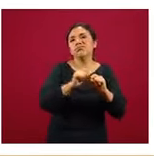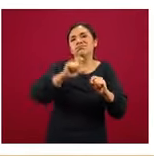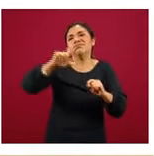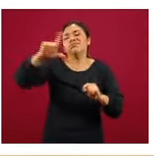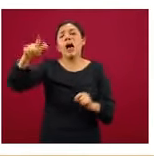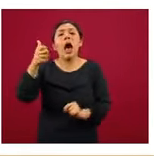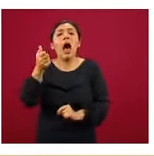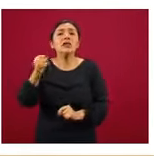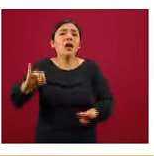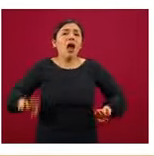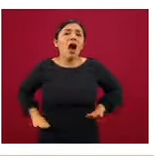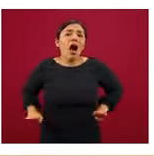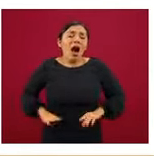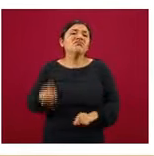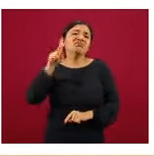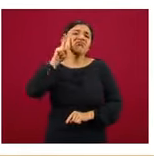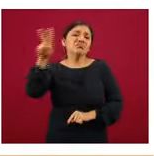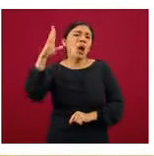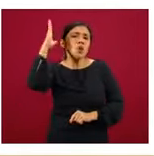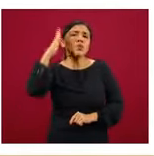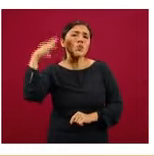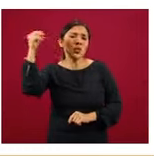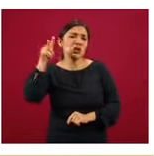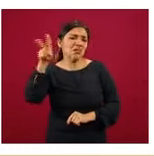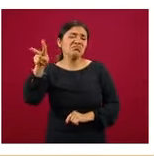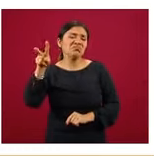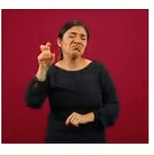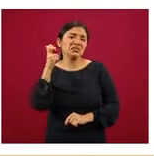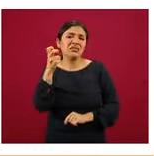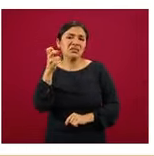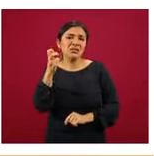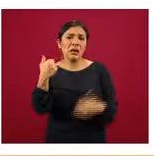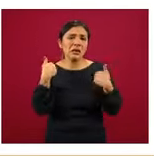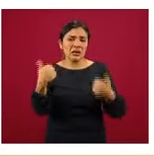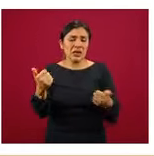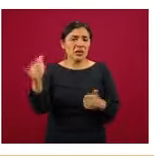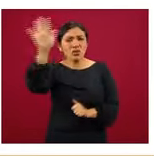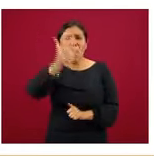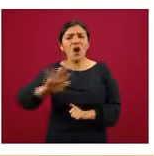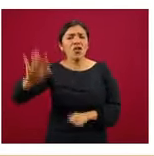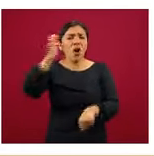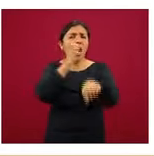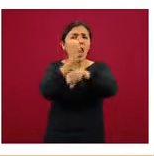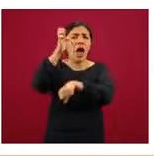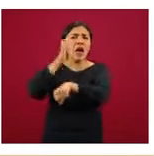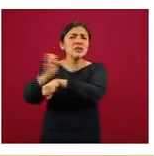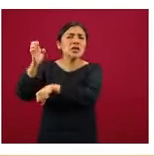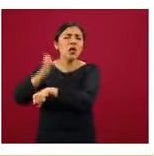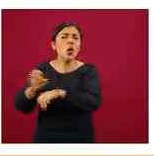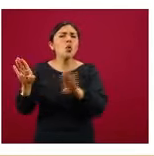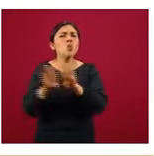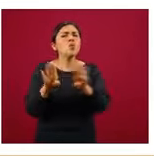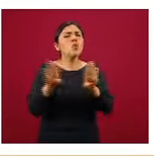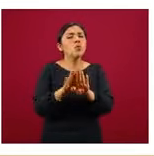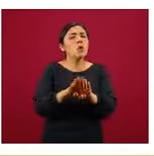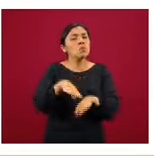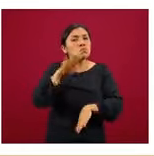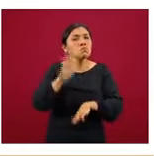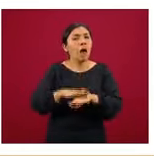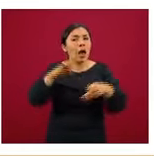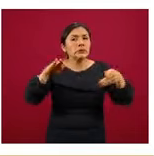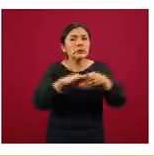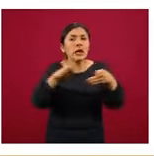Esto es parte de lo que se esperaba para Colima. Todos estos estados que tienen una curva epidémica que va subiendo de